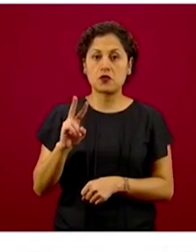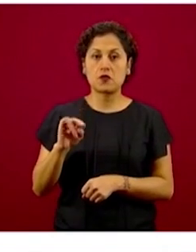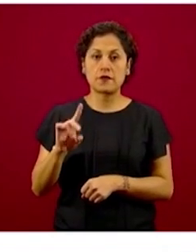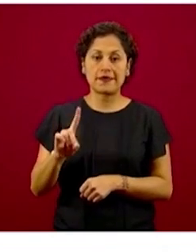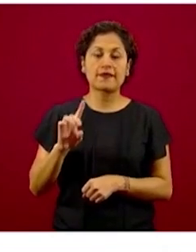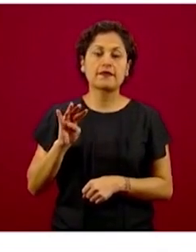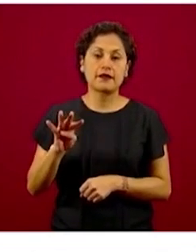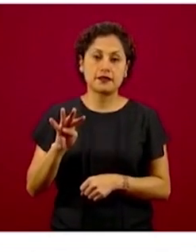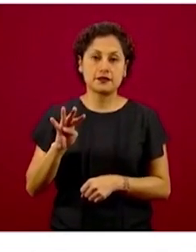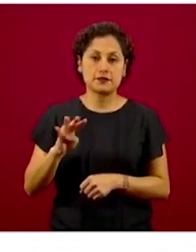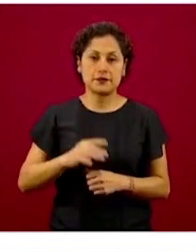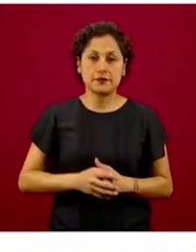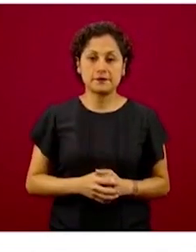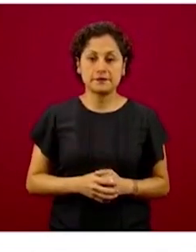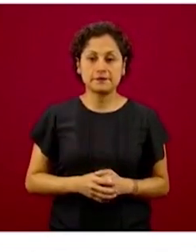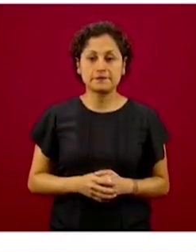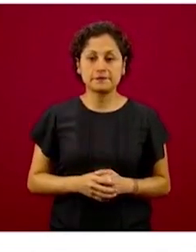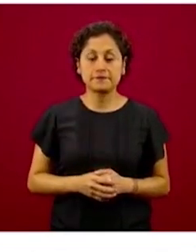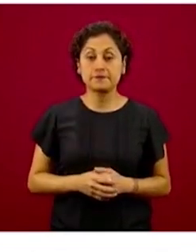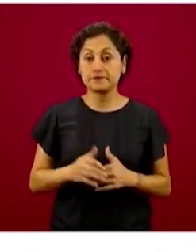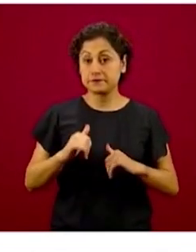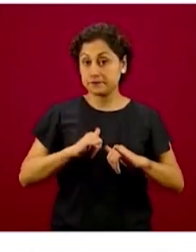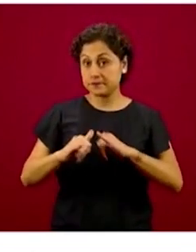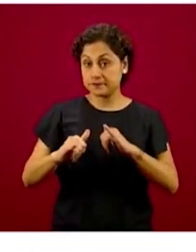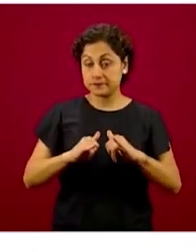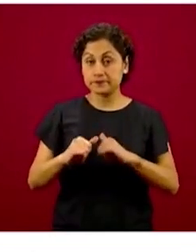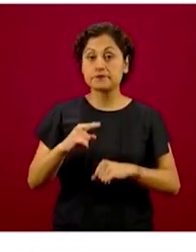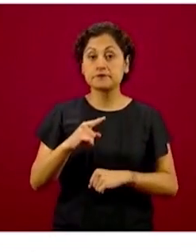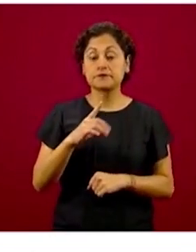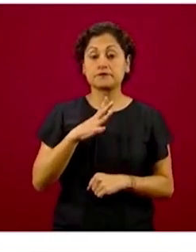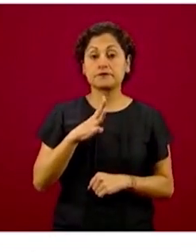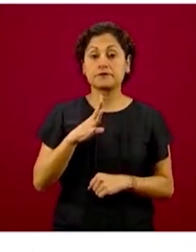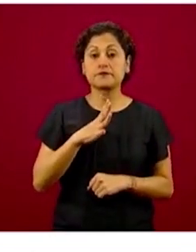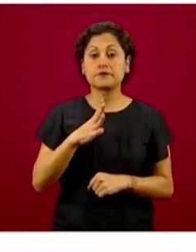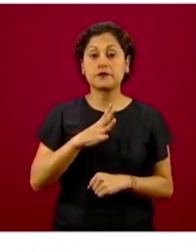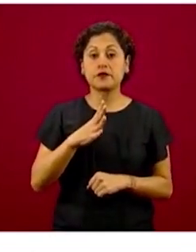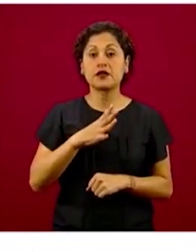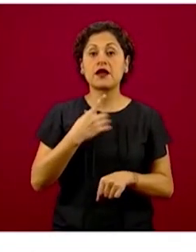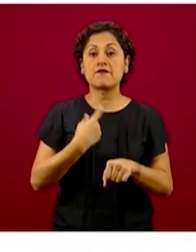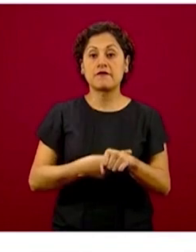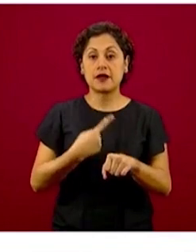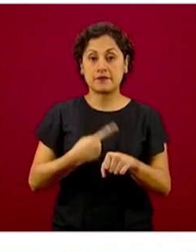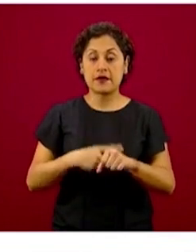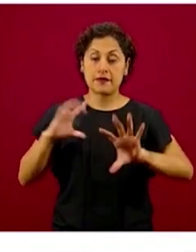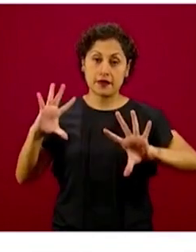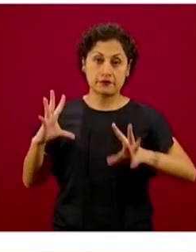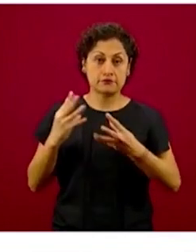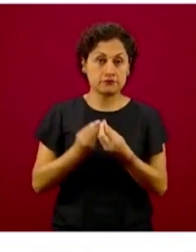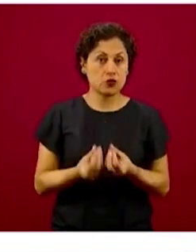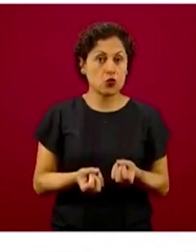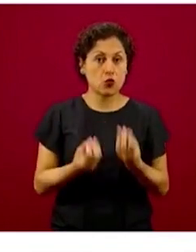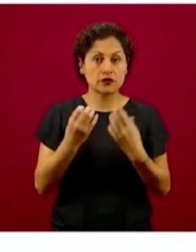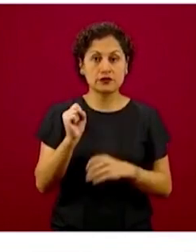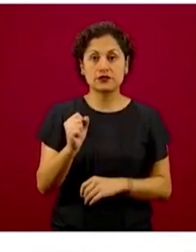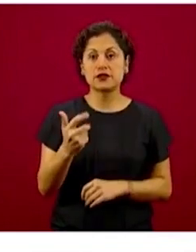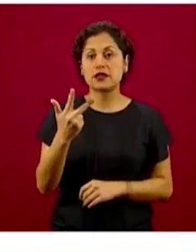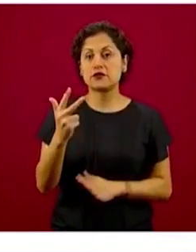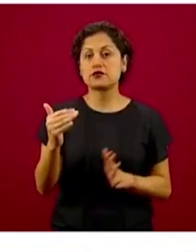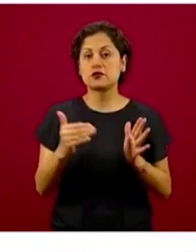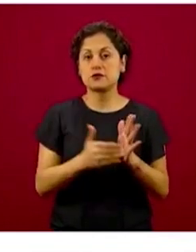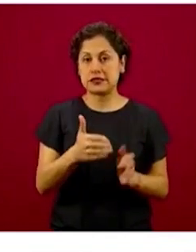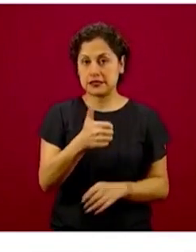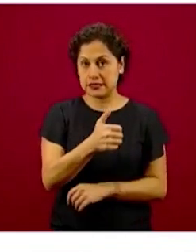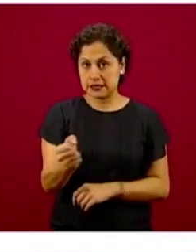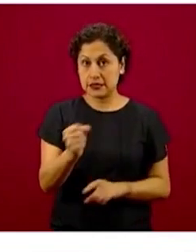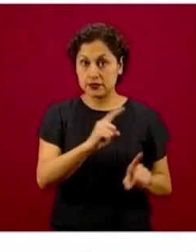siguiente diapositiva. Tenemos la distribución de la carga de enfermedad acumulada, o sea, los 68.620 casos,